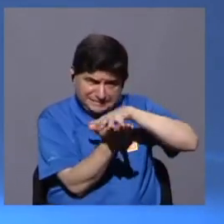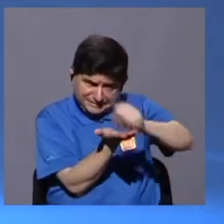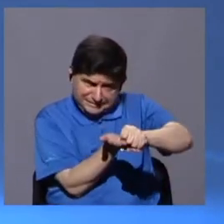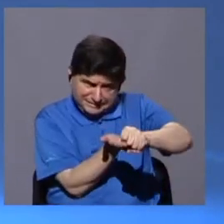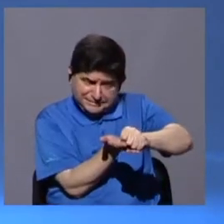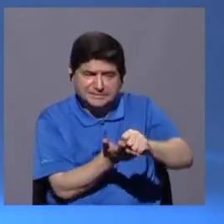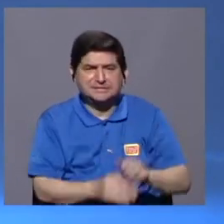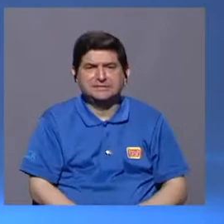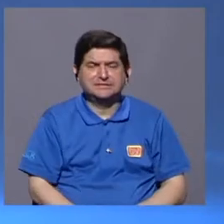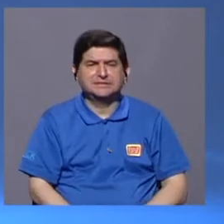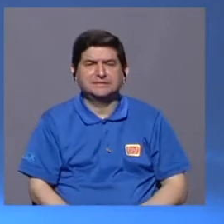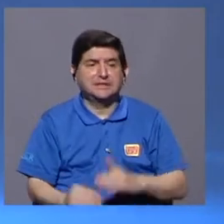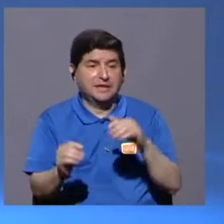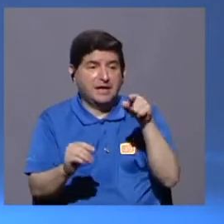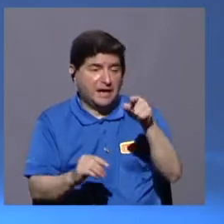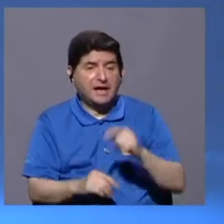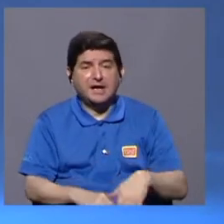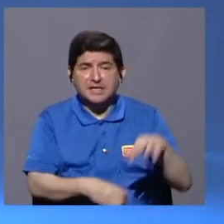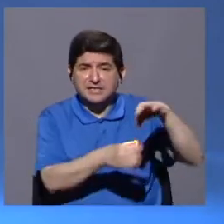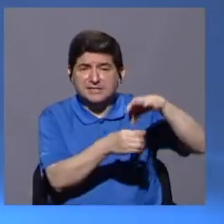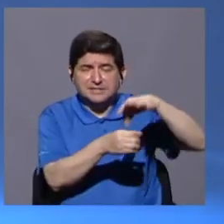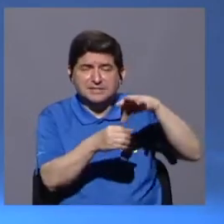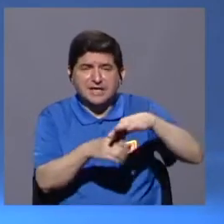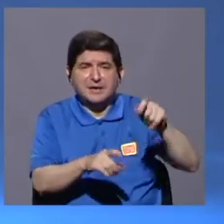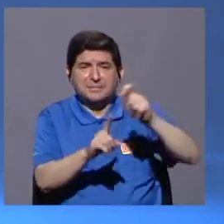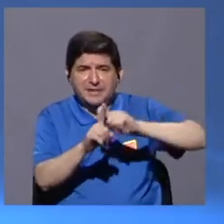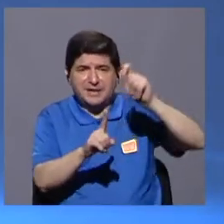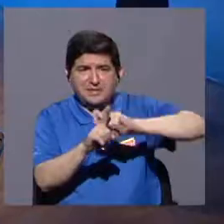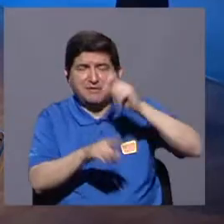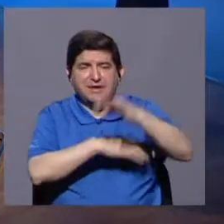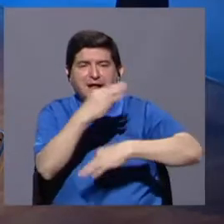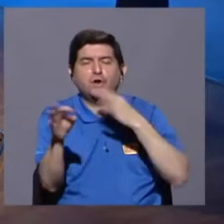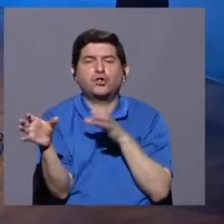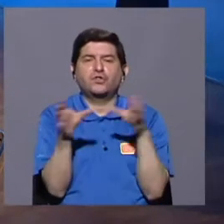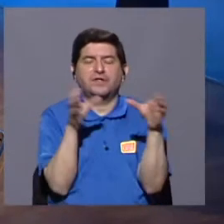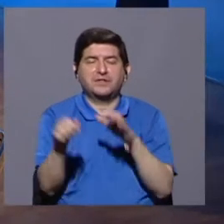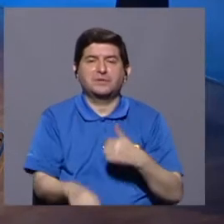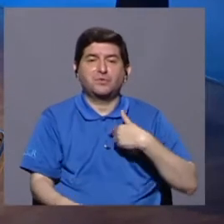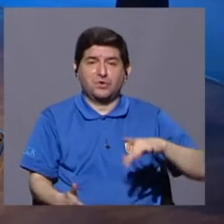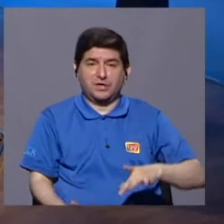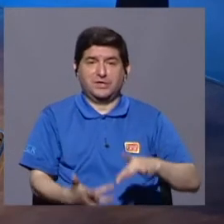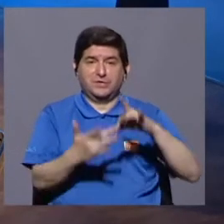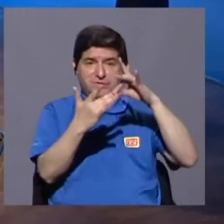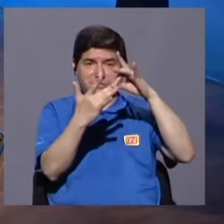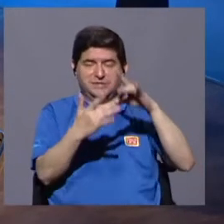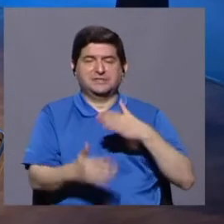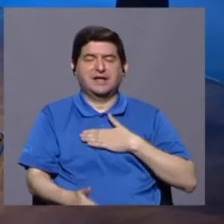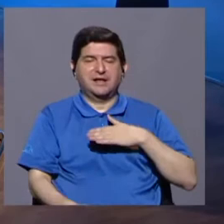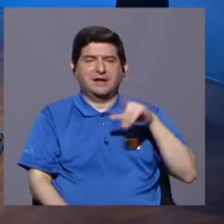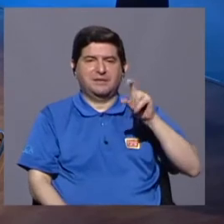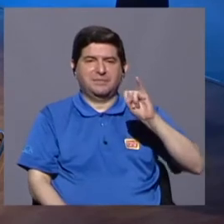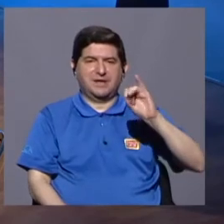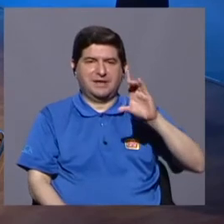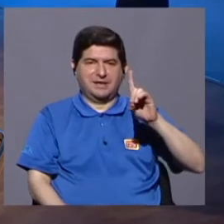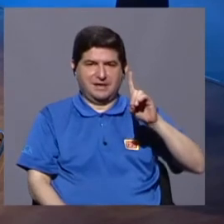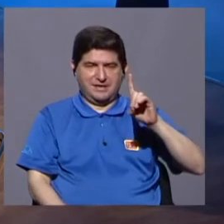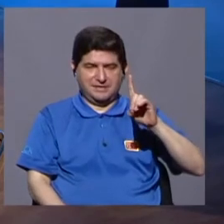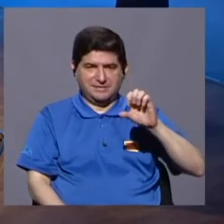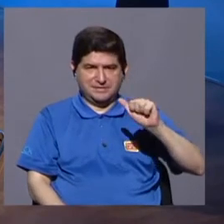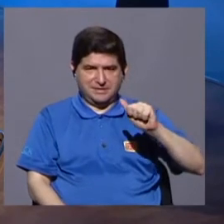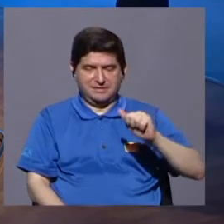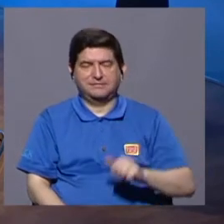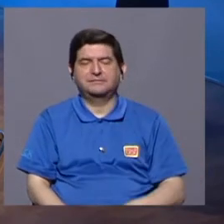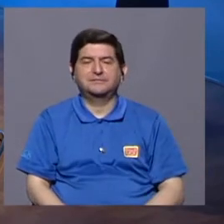las poblaciones de banano comercial. Y yo me especialicé eso en mi licenciatura